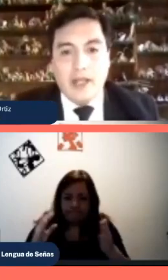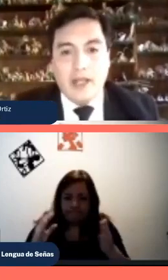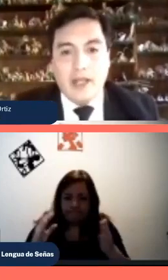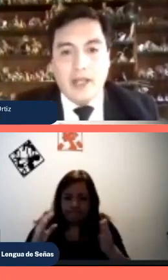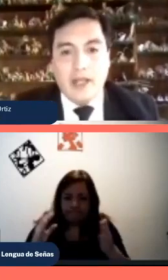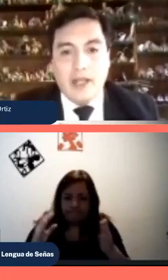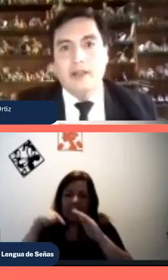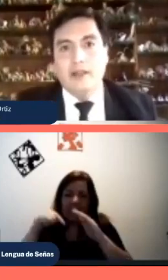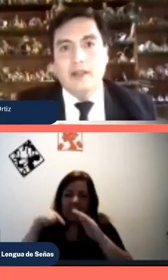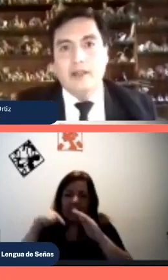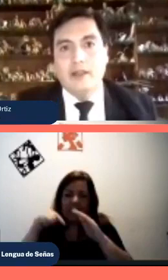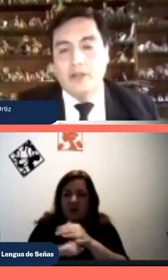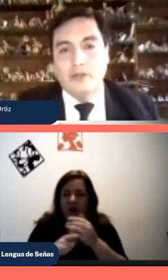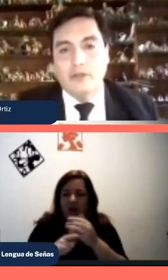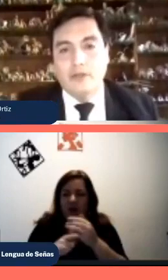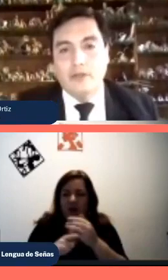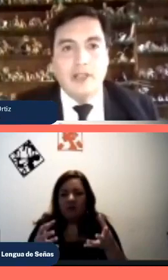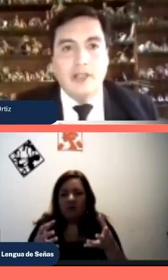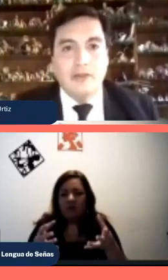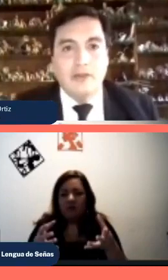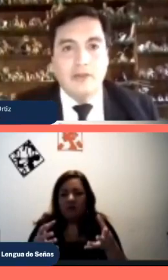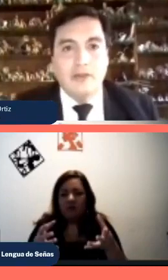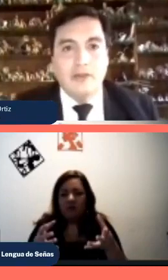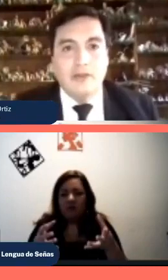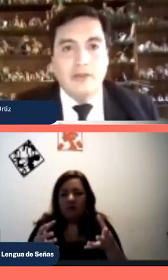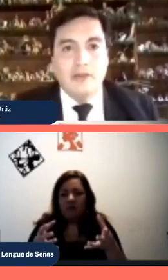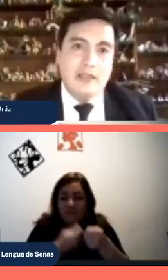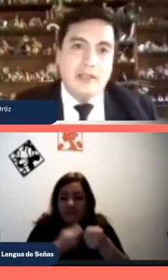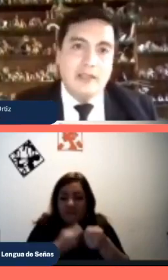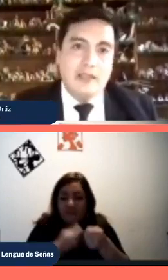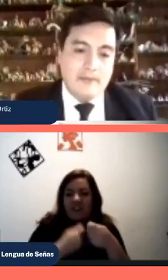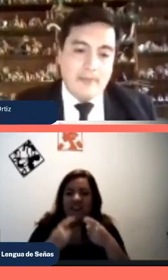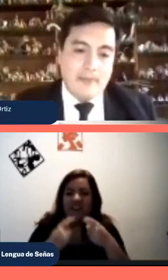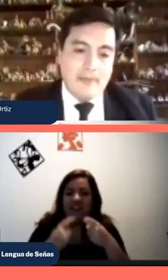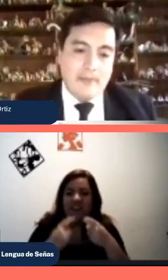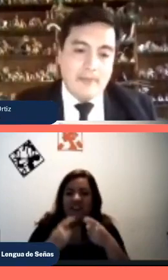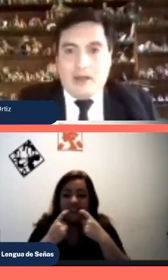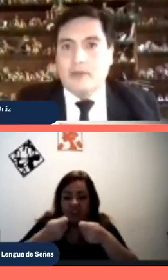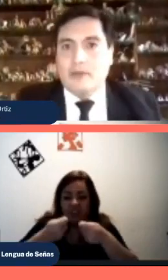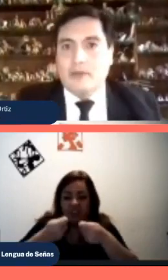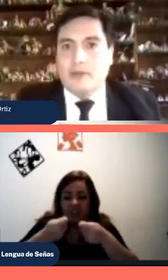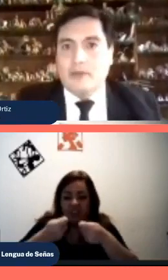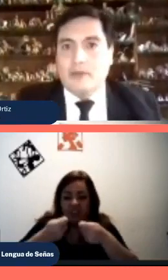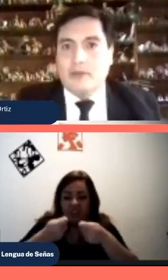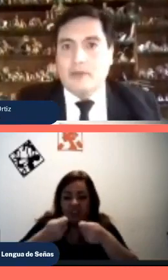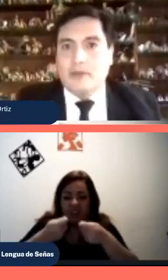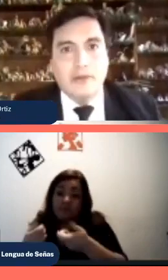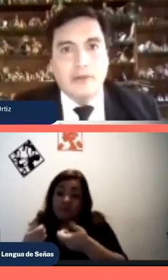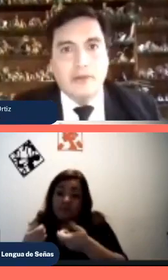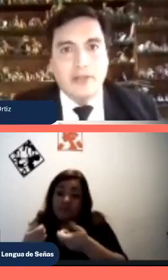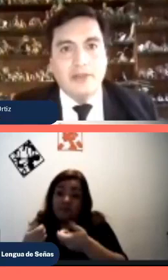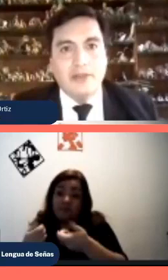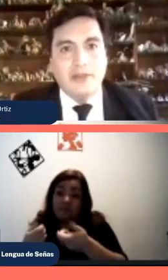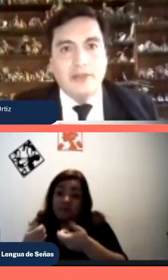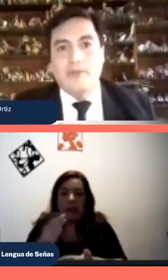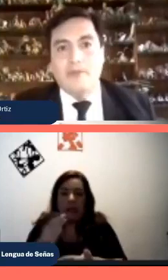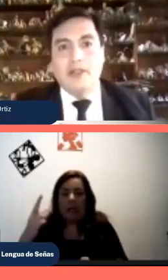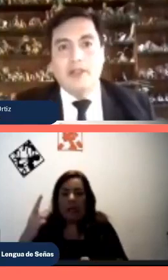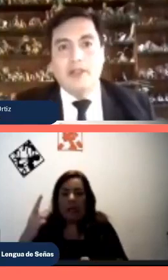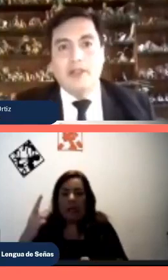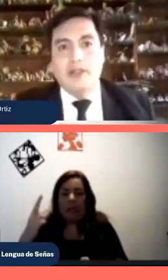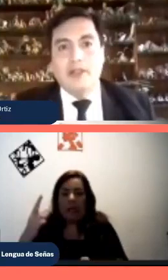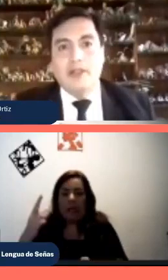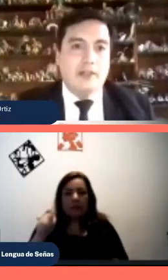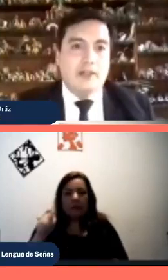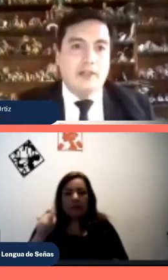era la venta de los restos fósiles de los dientes, hasta que afortunadamente tomaron conciencia del valor